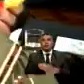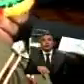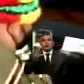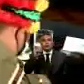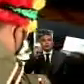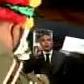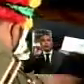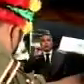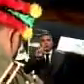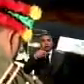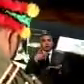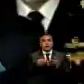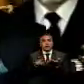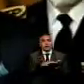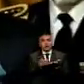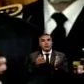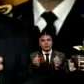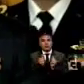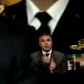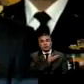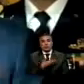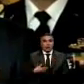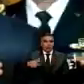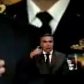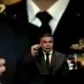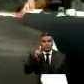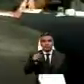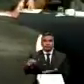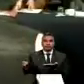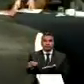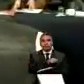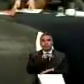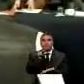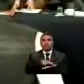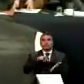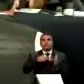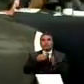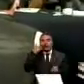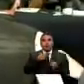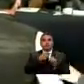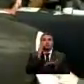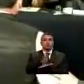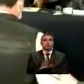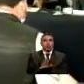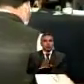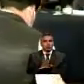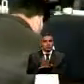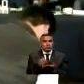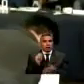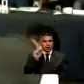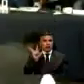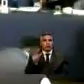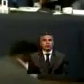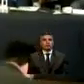CONAIE con la que llega a esta reunión con el presidente Guillermo Lasso es de que se eliminen los decretos que fijan el precio de los combustibles y que este se